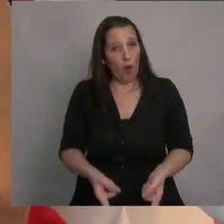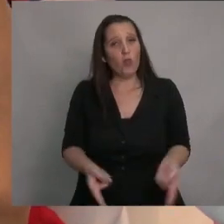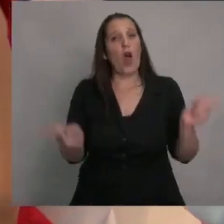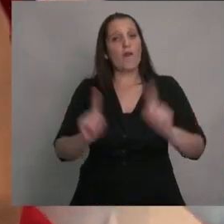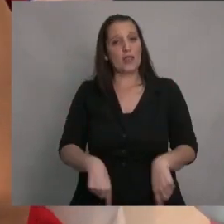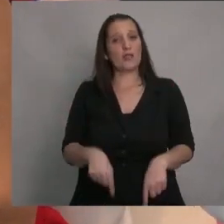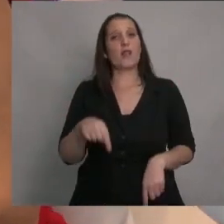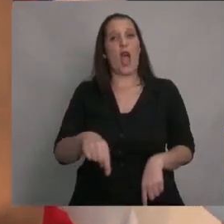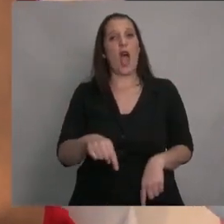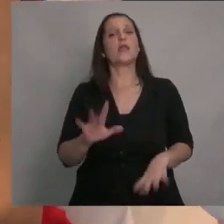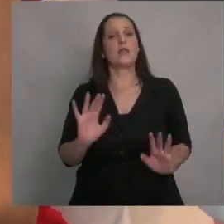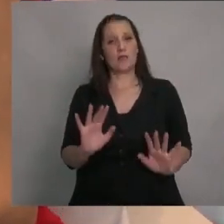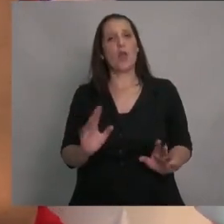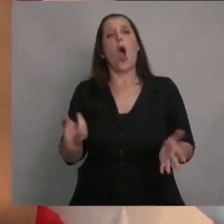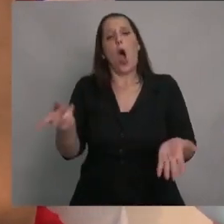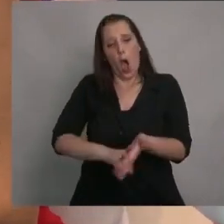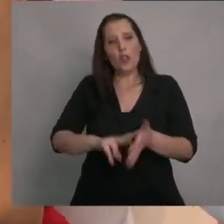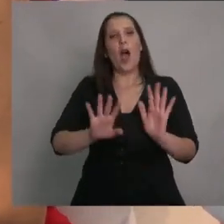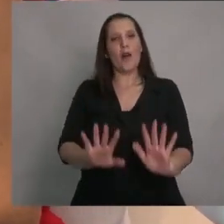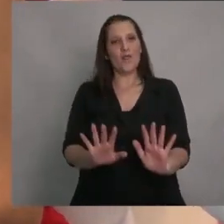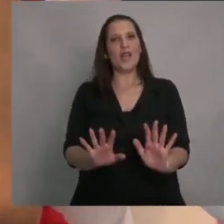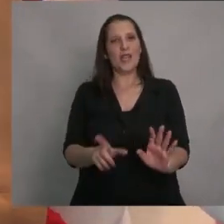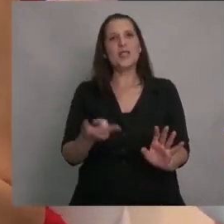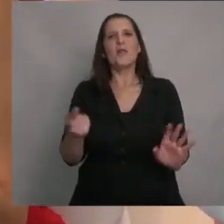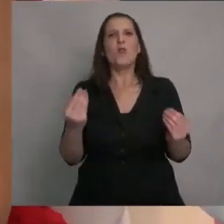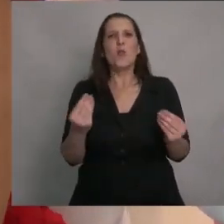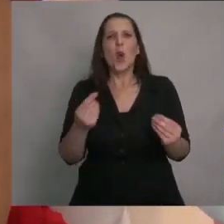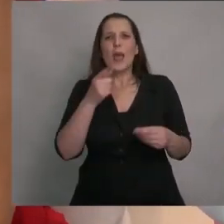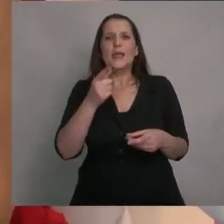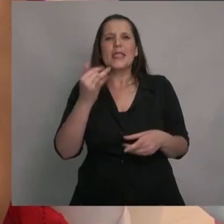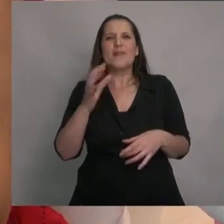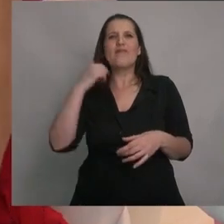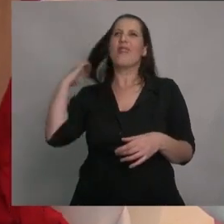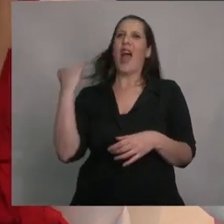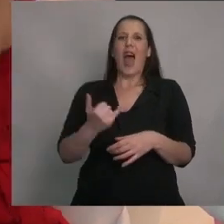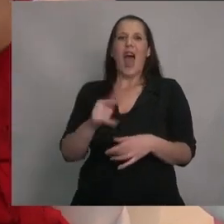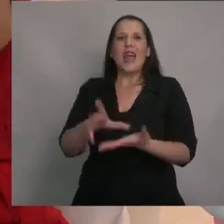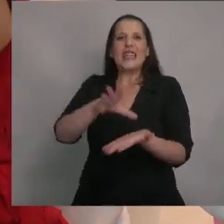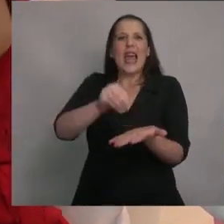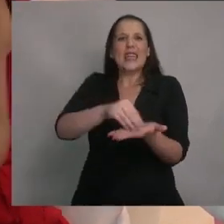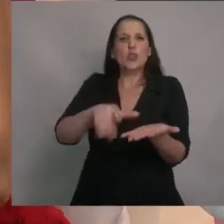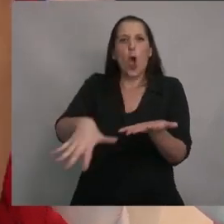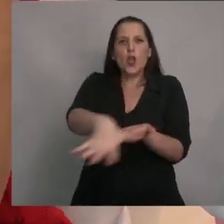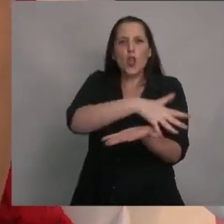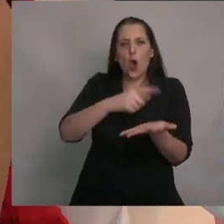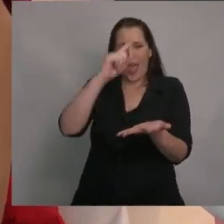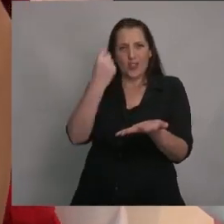de una anexión blanda, entrada por medio de los territorios cuerpos en territorios